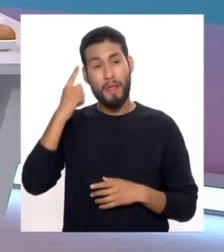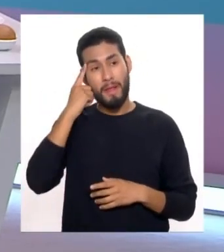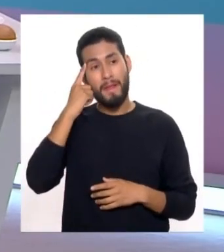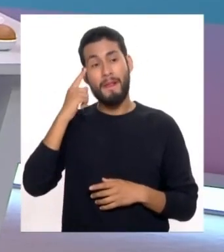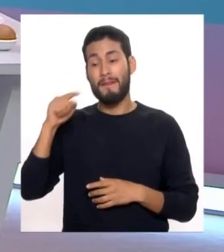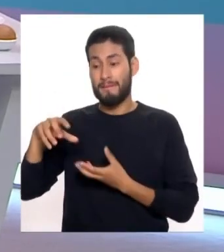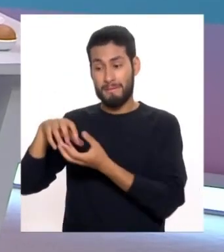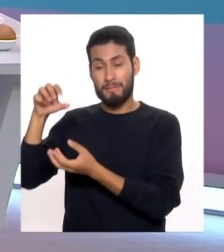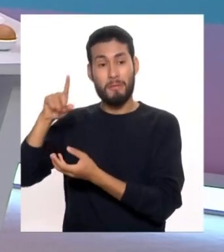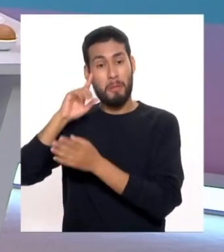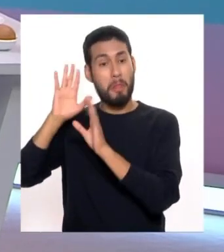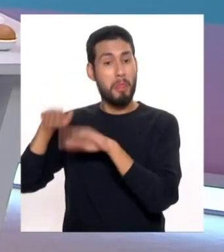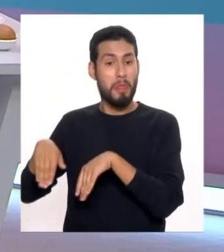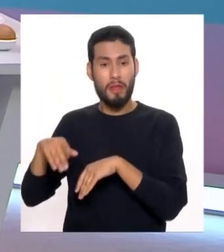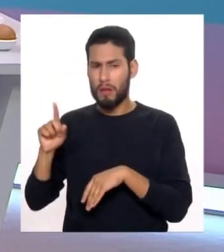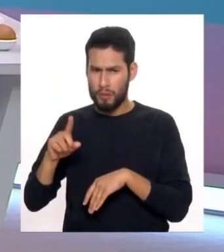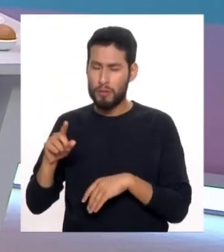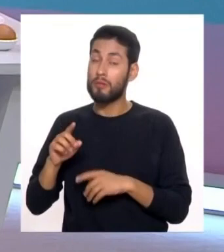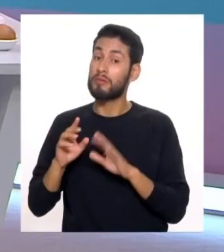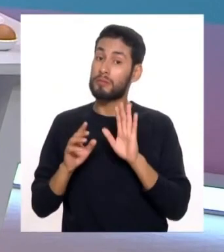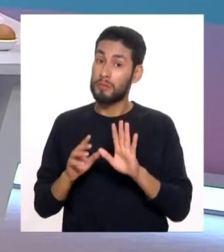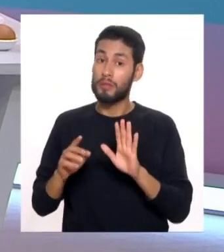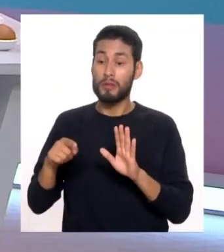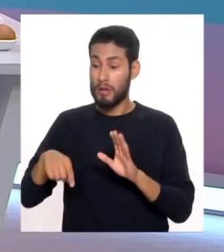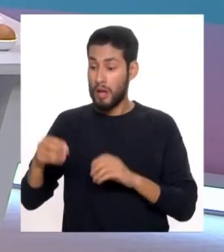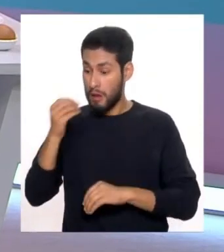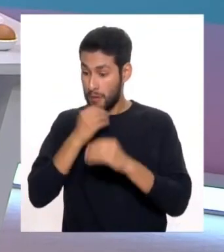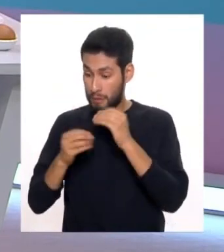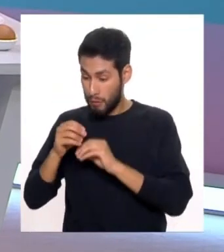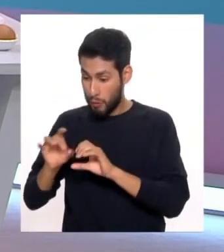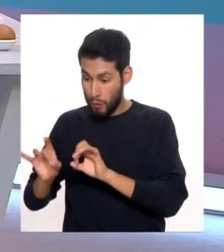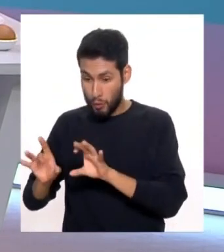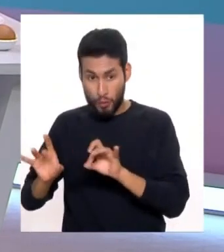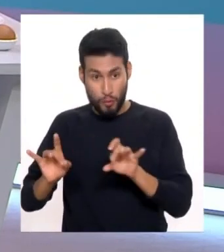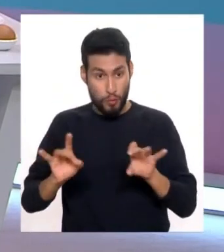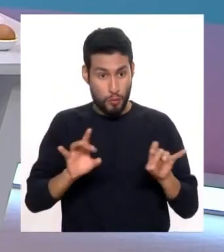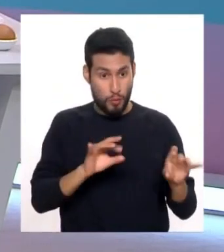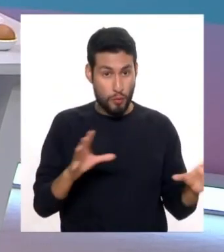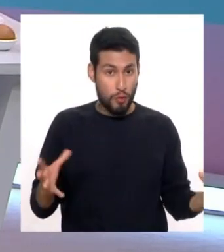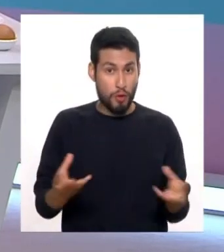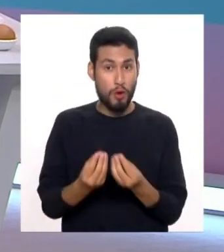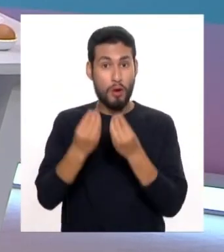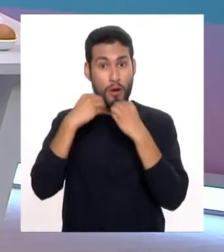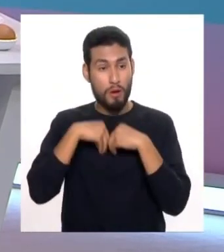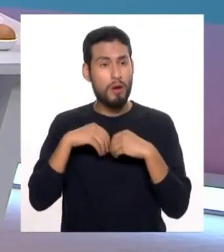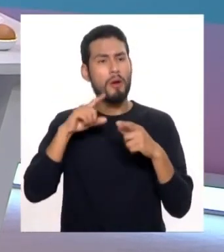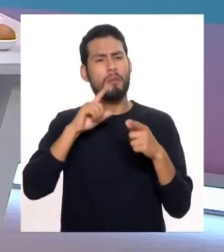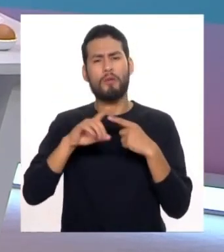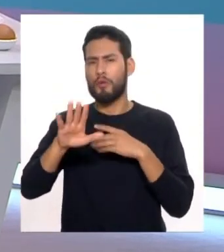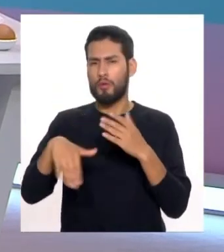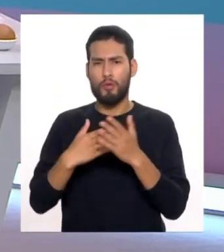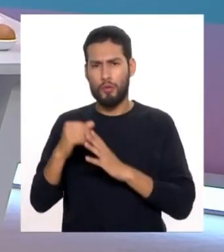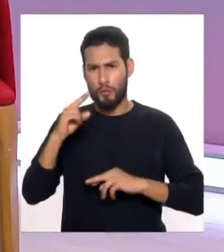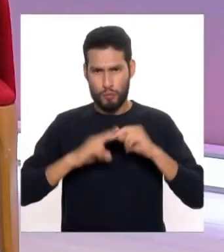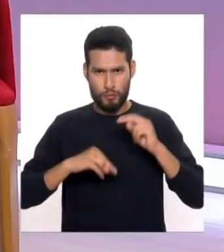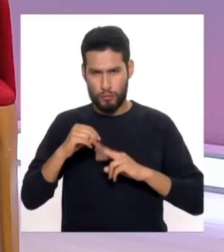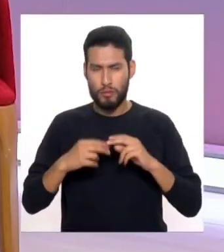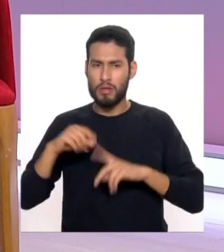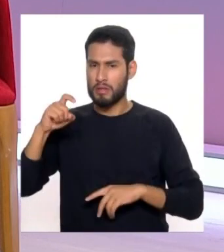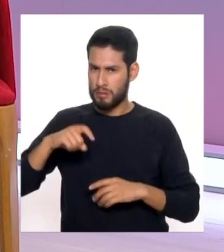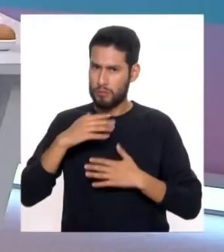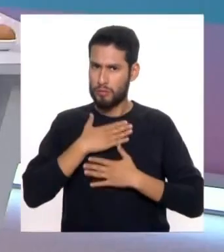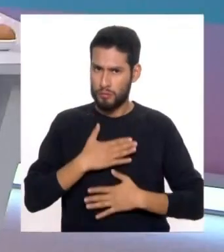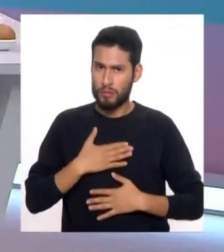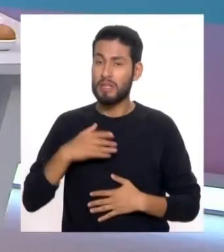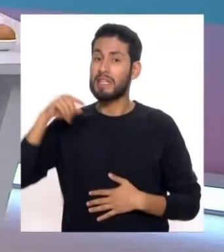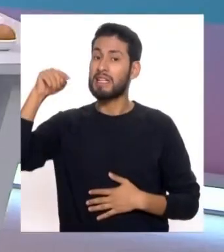la importancia del sintético. Sin embargo, los alimentos no solamente te van a dar el folato, Claro. sino todos los nutrientes Claro, que además sumamos son efectos. necesarios.